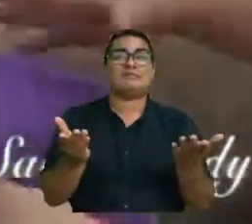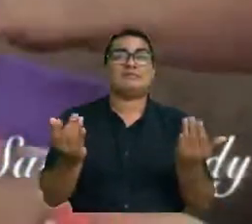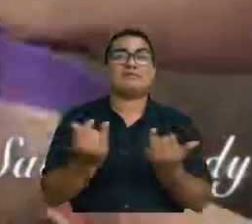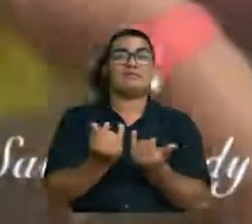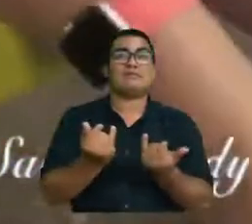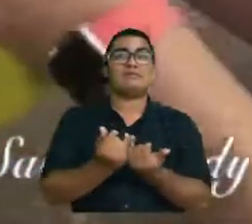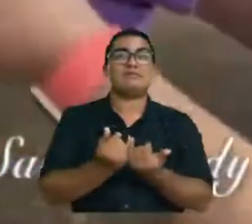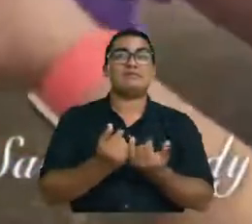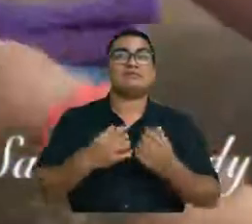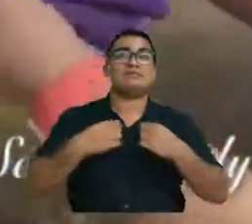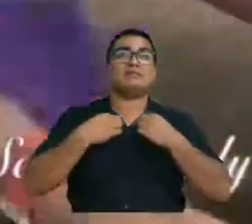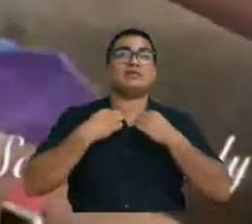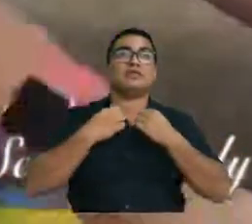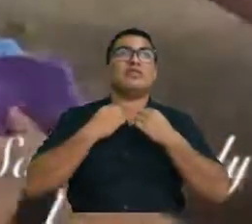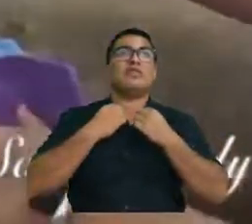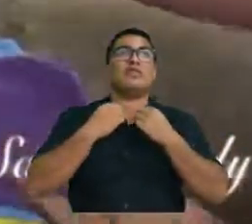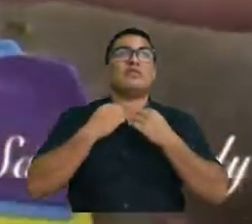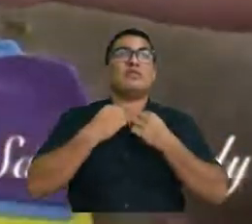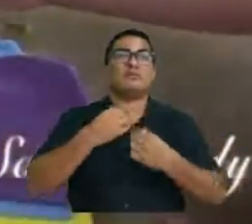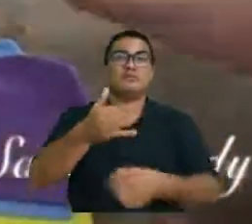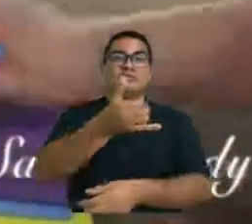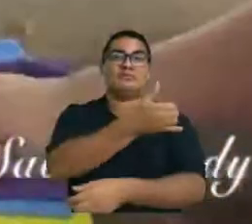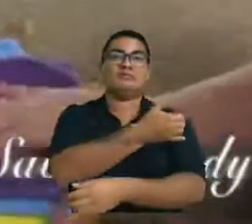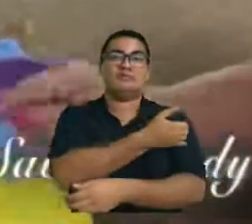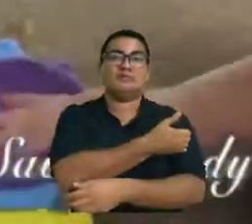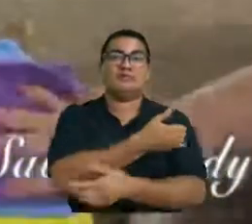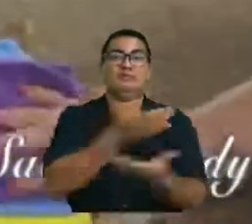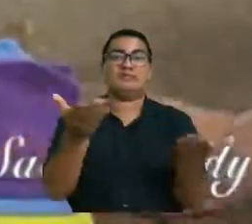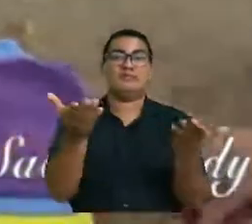de hospitales, o la ropa que uno cree que está